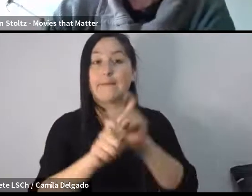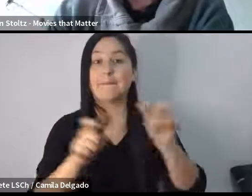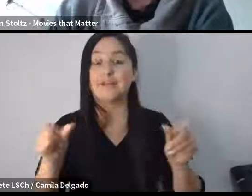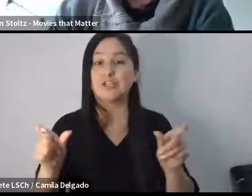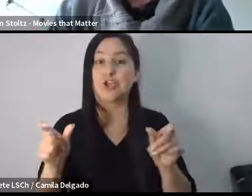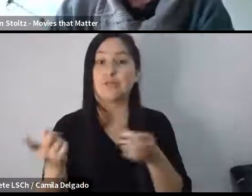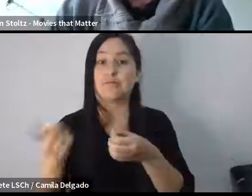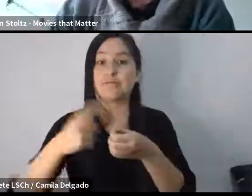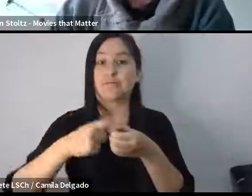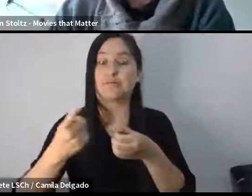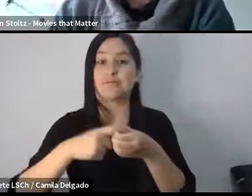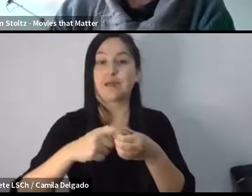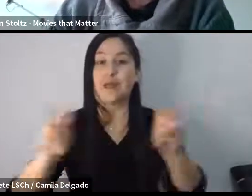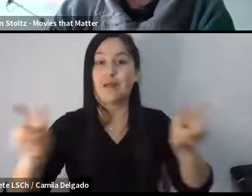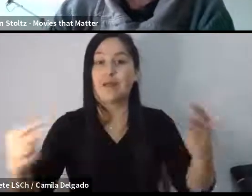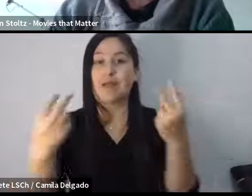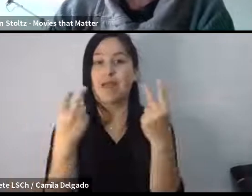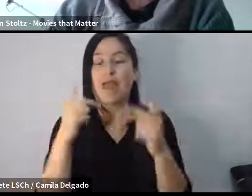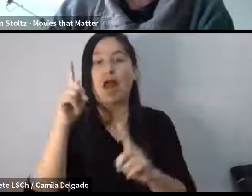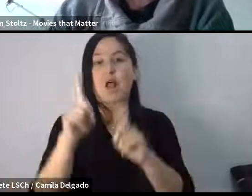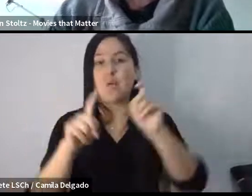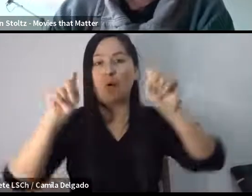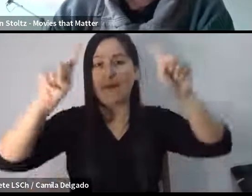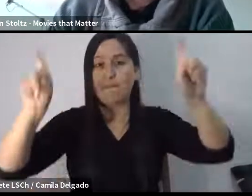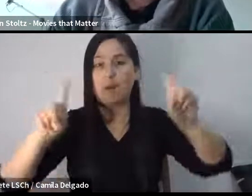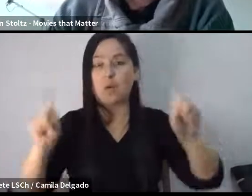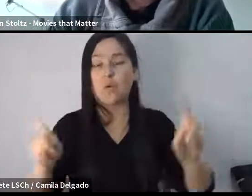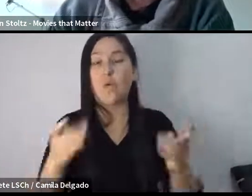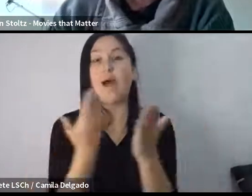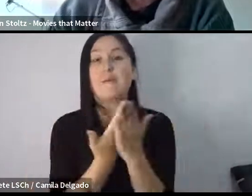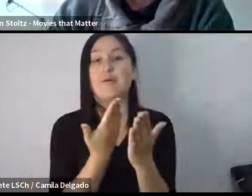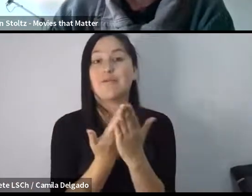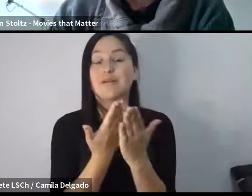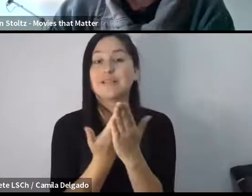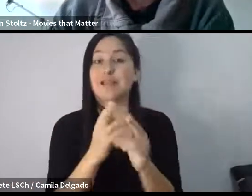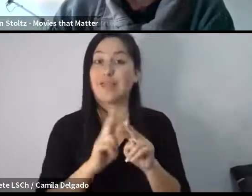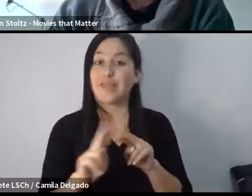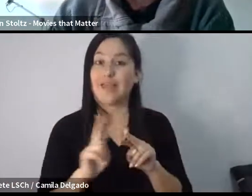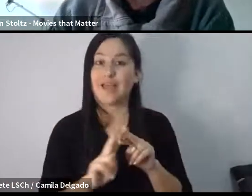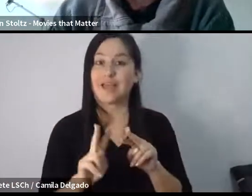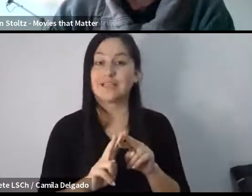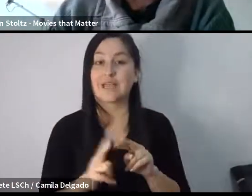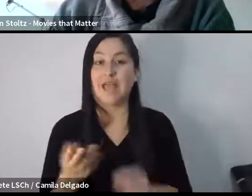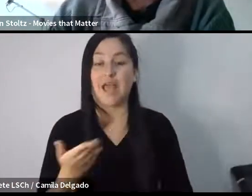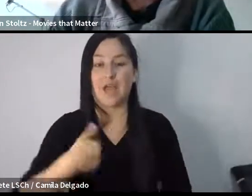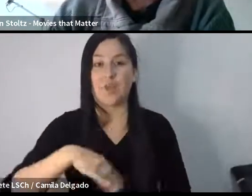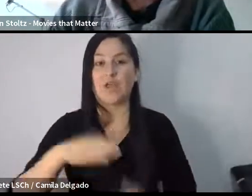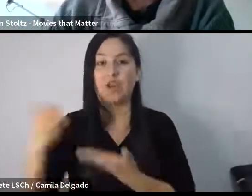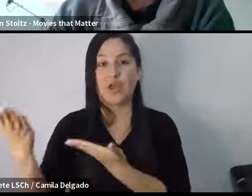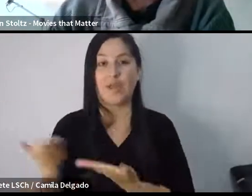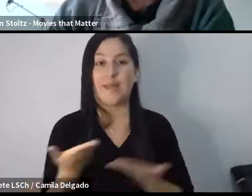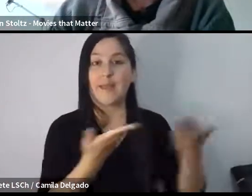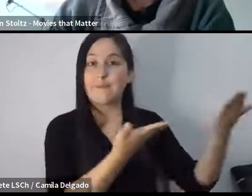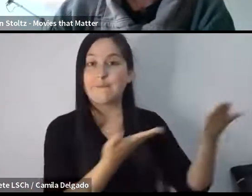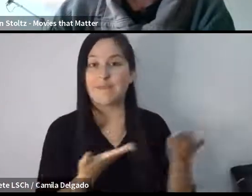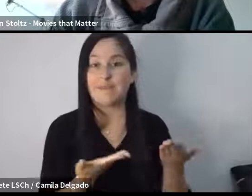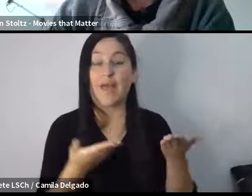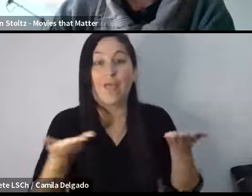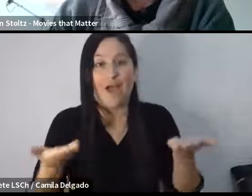escuchando, si es que hay alguna pregunta que quieran aprovechar de hacerle a nuestros invitados, este es el momento.